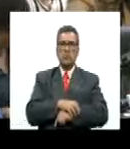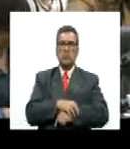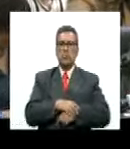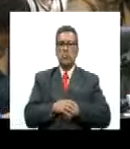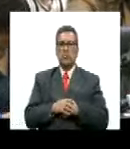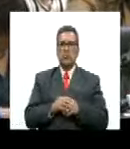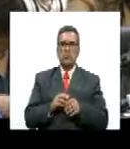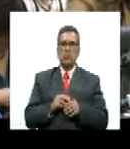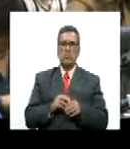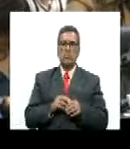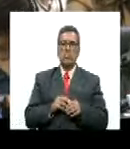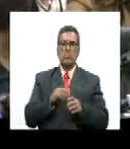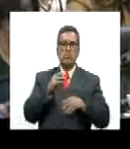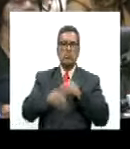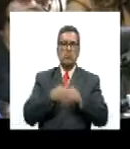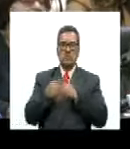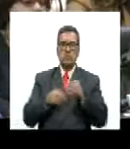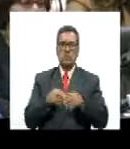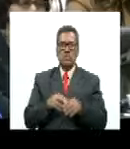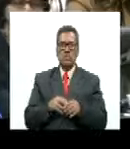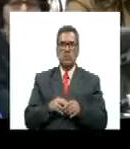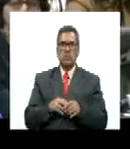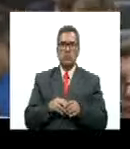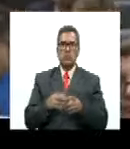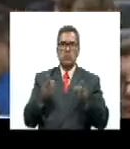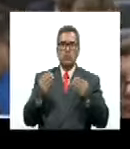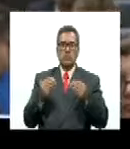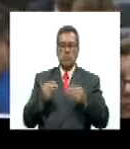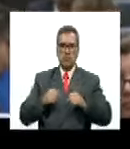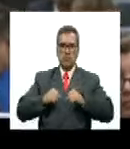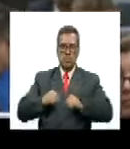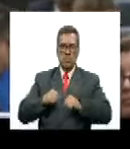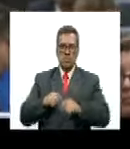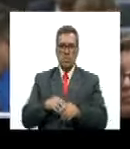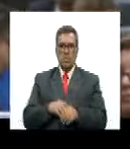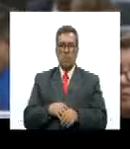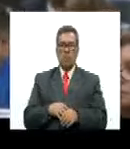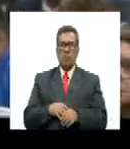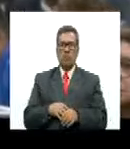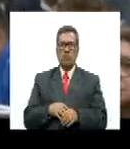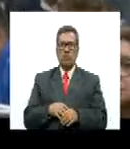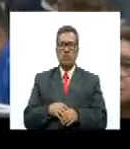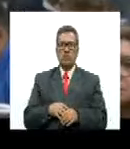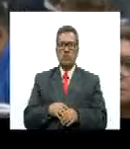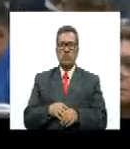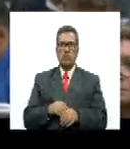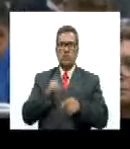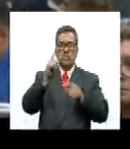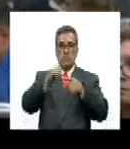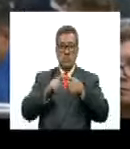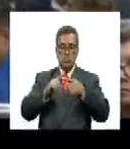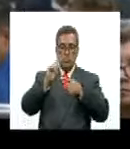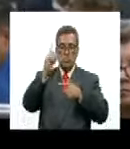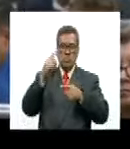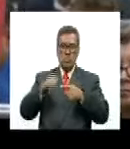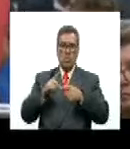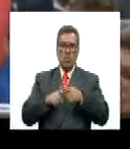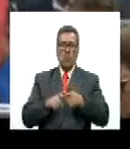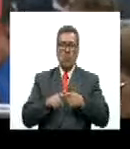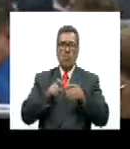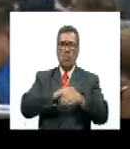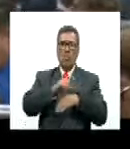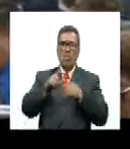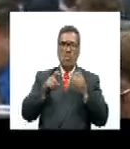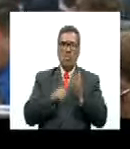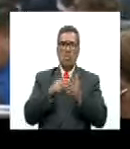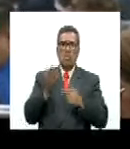También establece con mucha rigurosidad un principio de soberanía que es